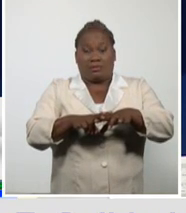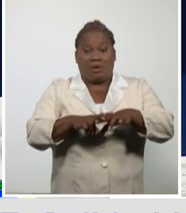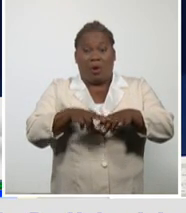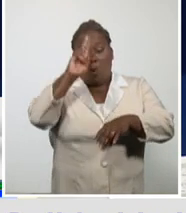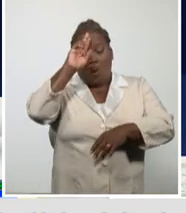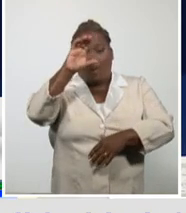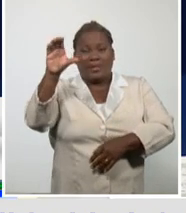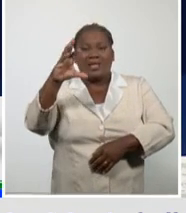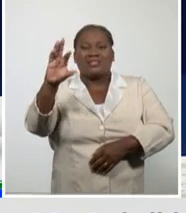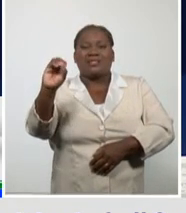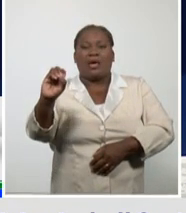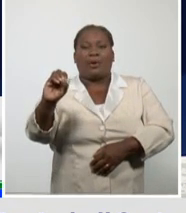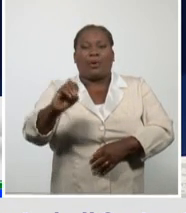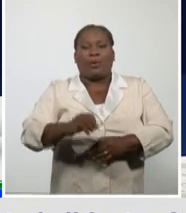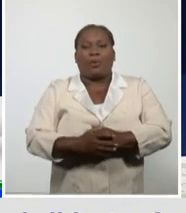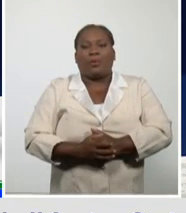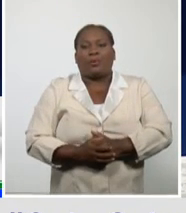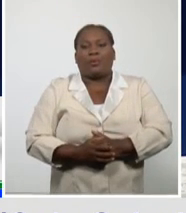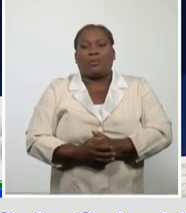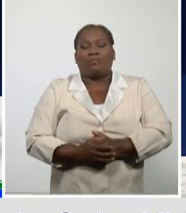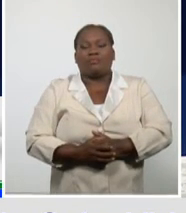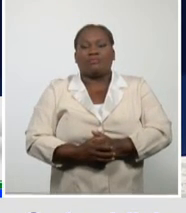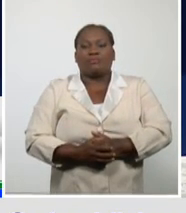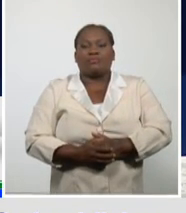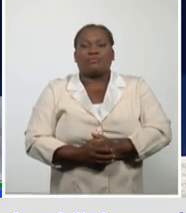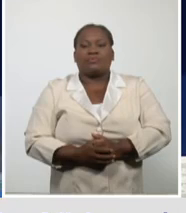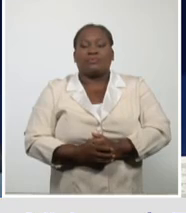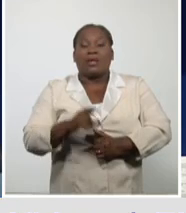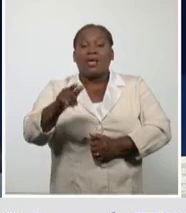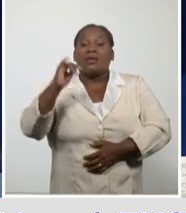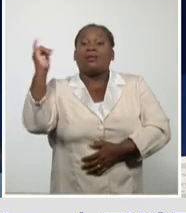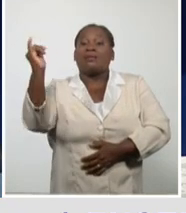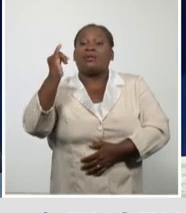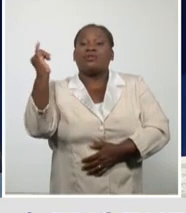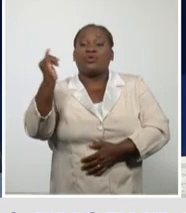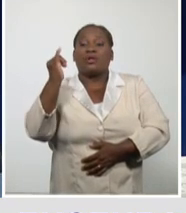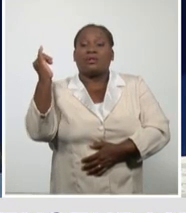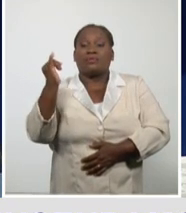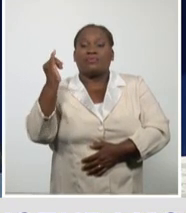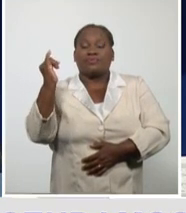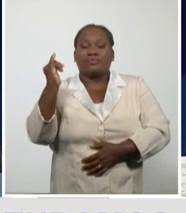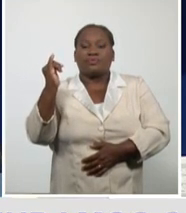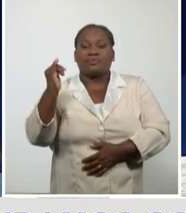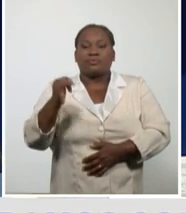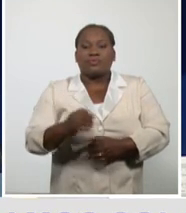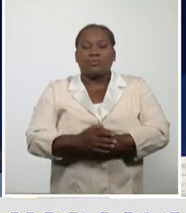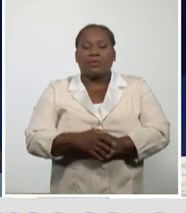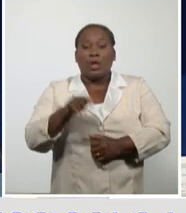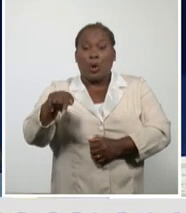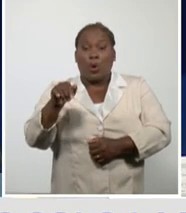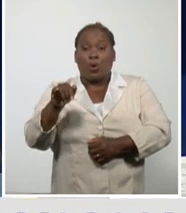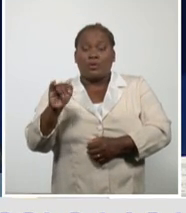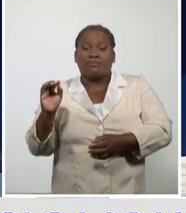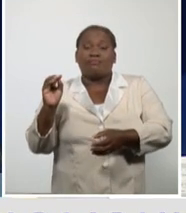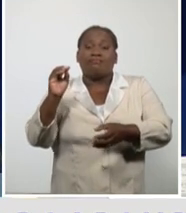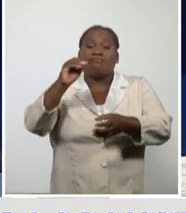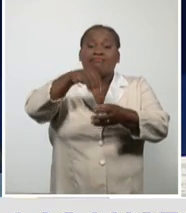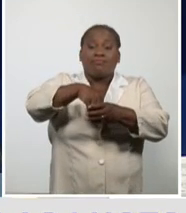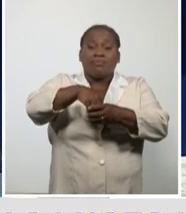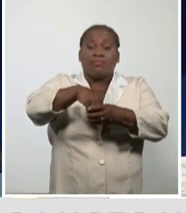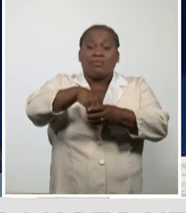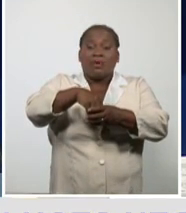como tal. Desde el punto de vista internacional, hoy se incrementa un país